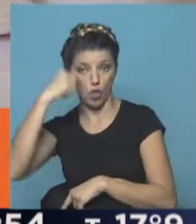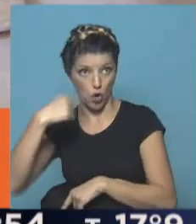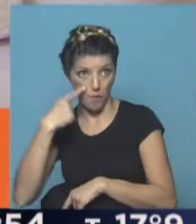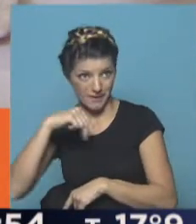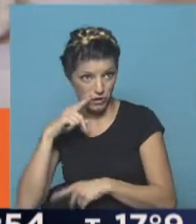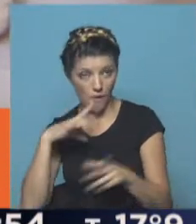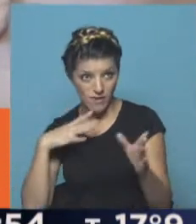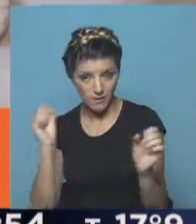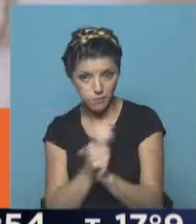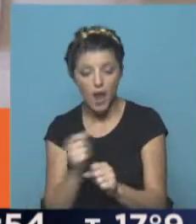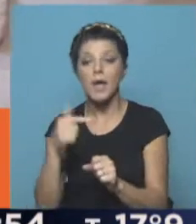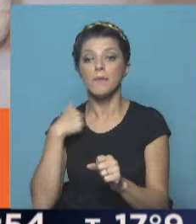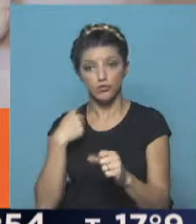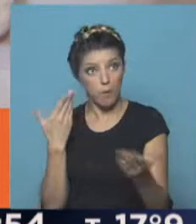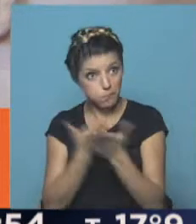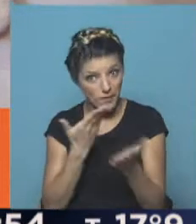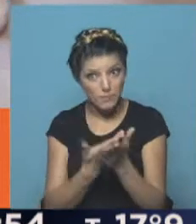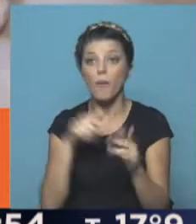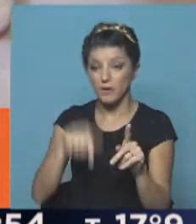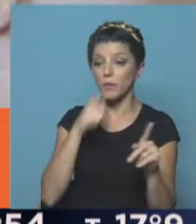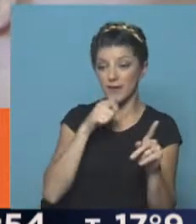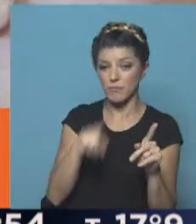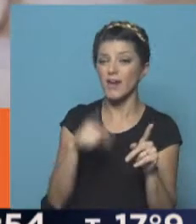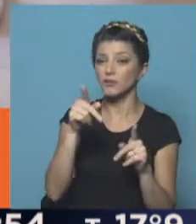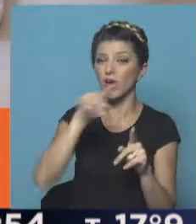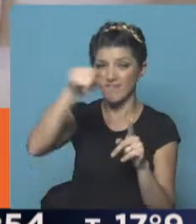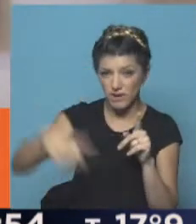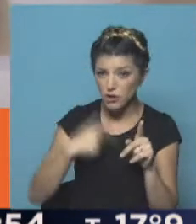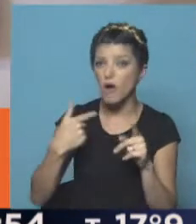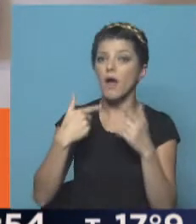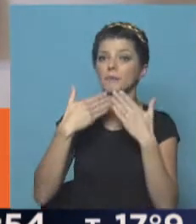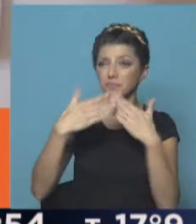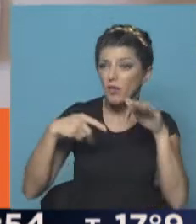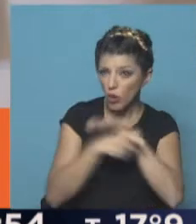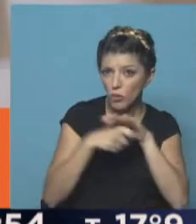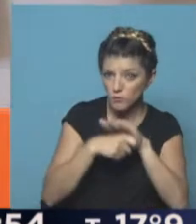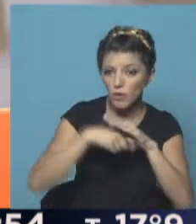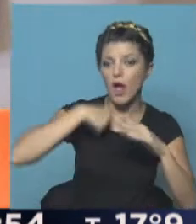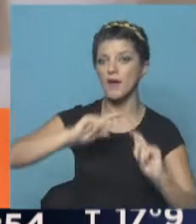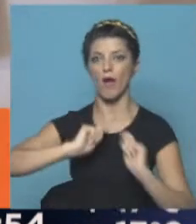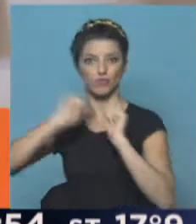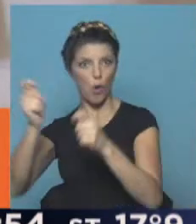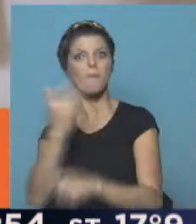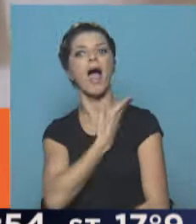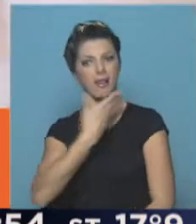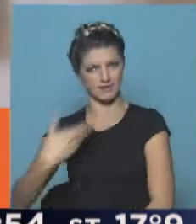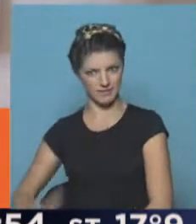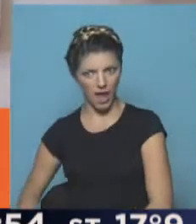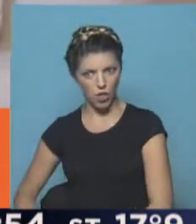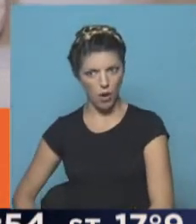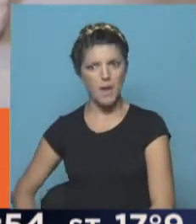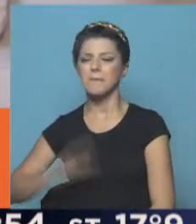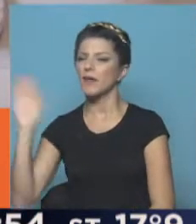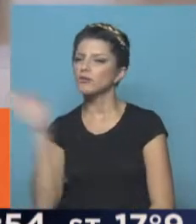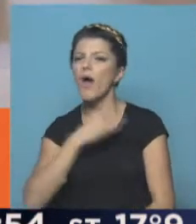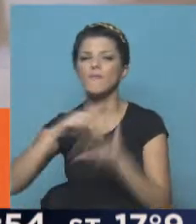utilizando los bienes recuperados en este caso de la corrupción para luchar contra todos los delitos complejos